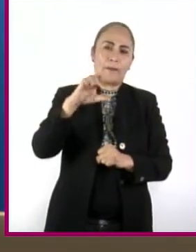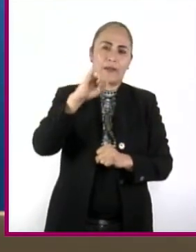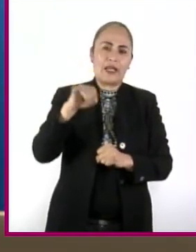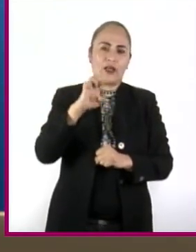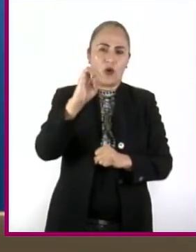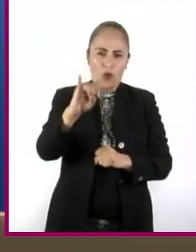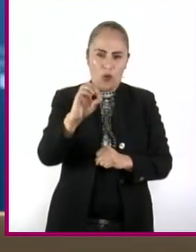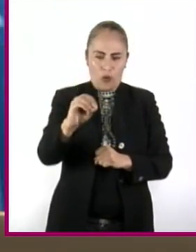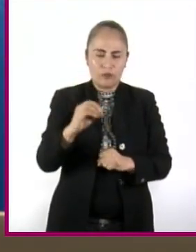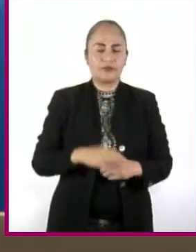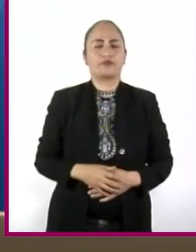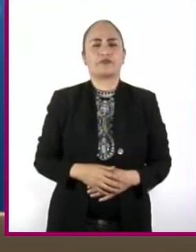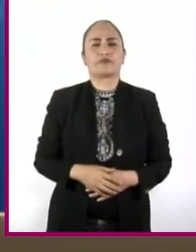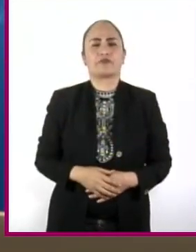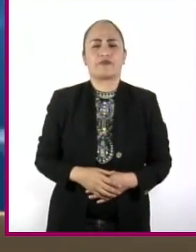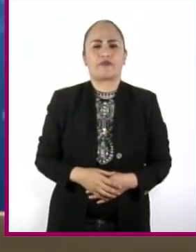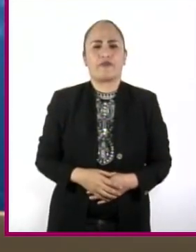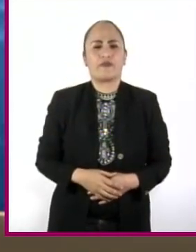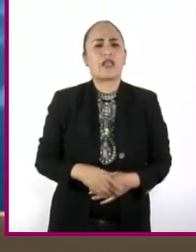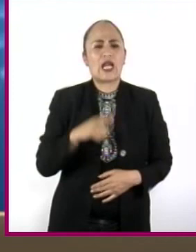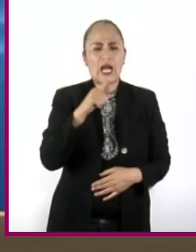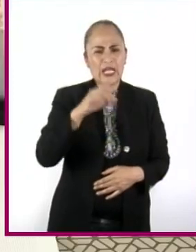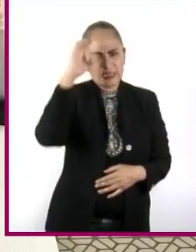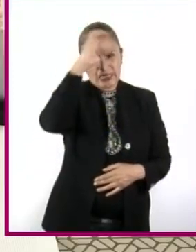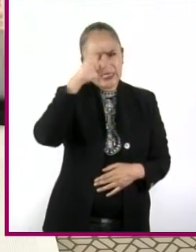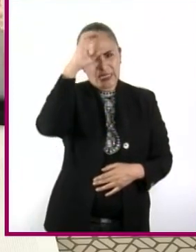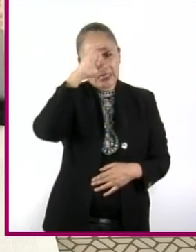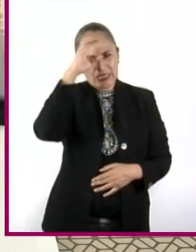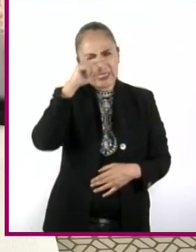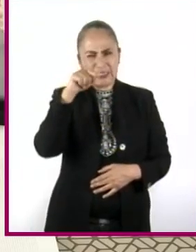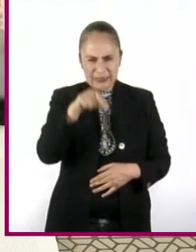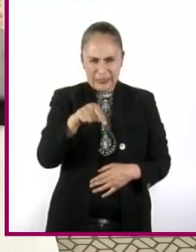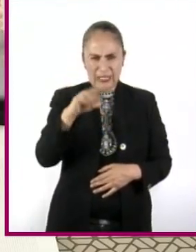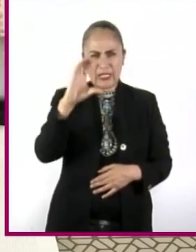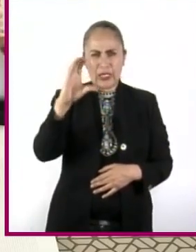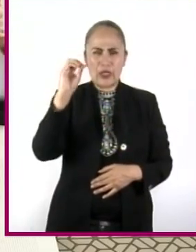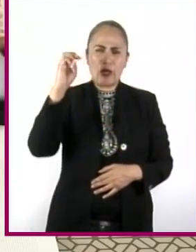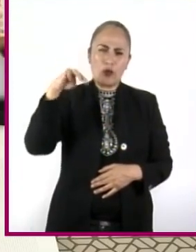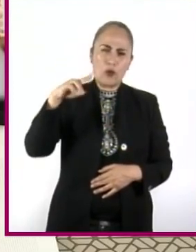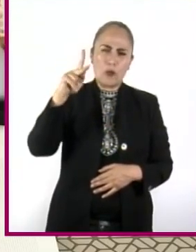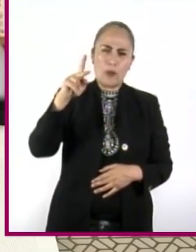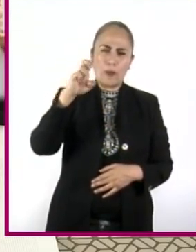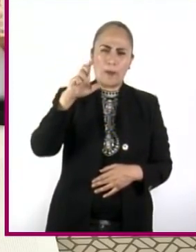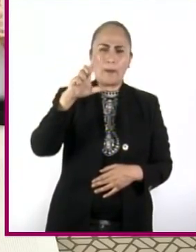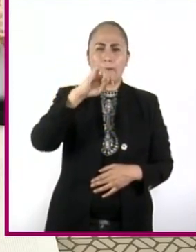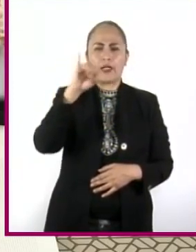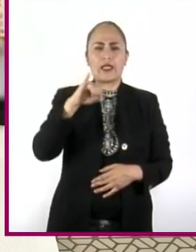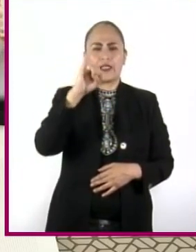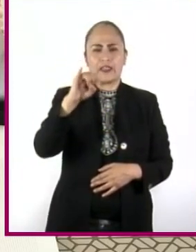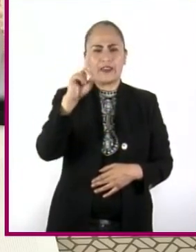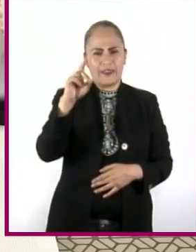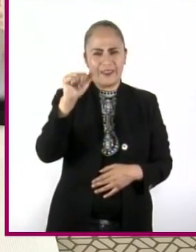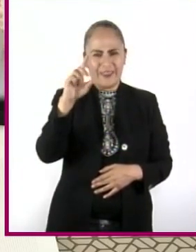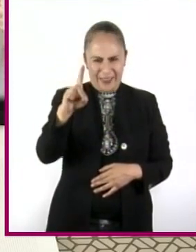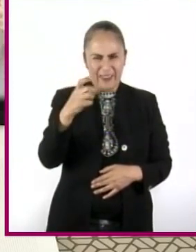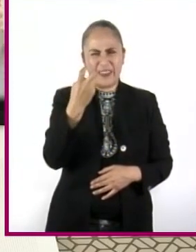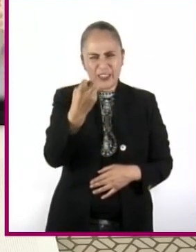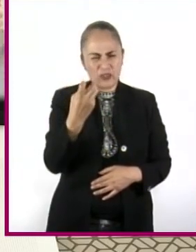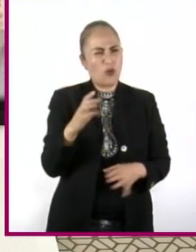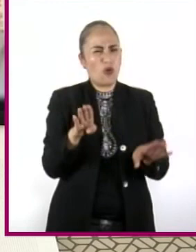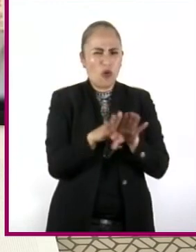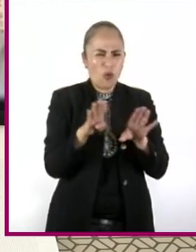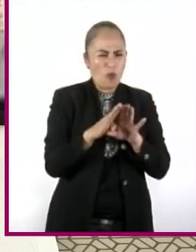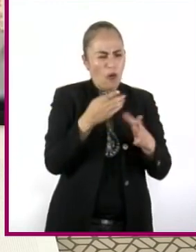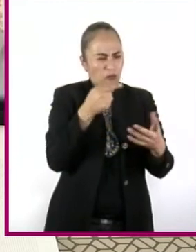la perspectiva holística de las ciencias de la complejidad? La ciencia tradicional, como dije antes,